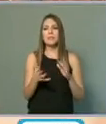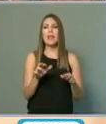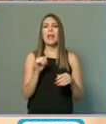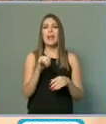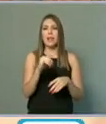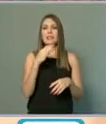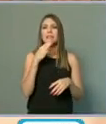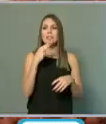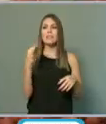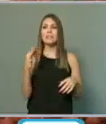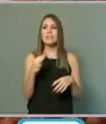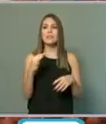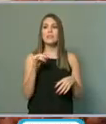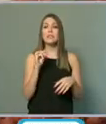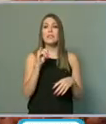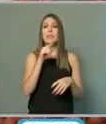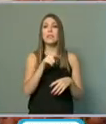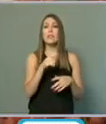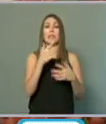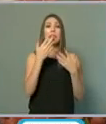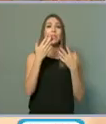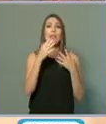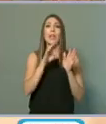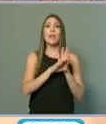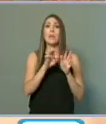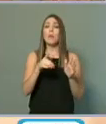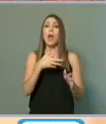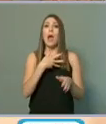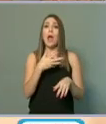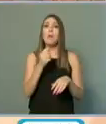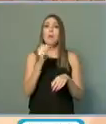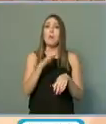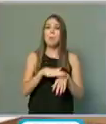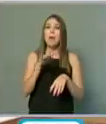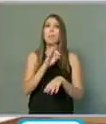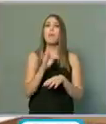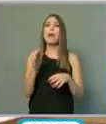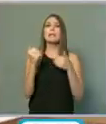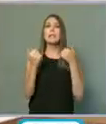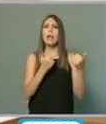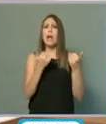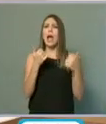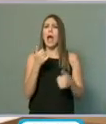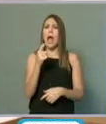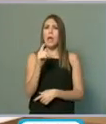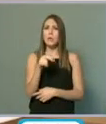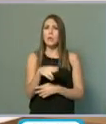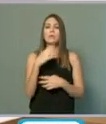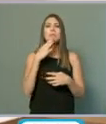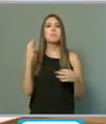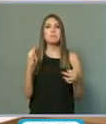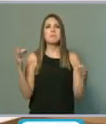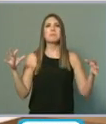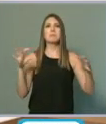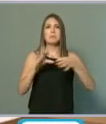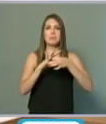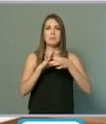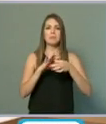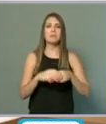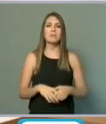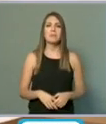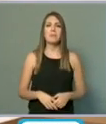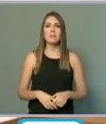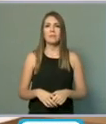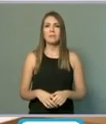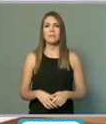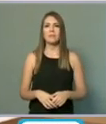chabrochón. Exacto. De hecho, si la economía de repente lo permite, podemos mezclar sandía y atún y queda increíble. Ah, también queda buenísimo. Ujú, exactamente.